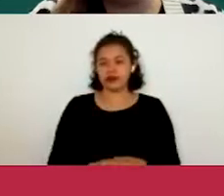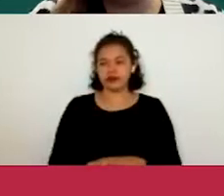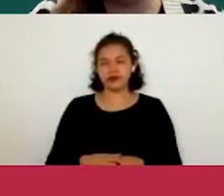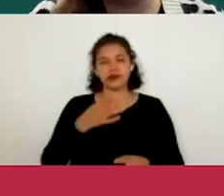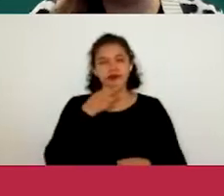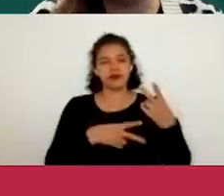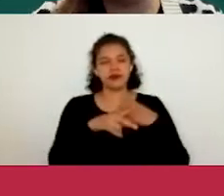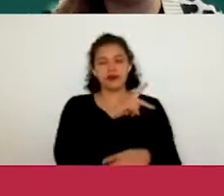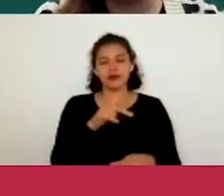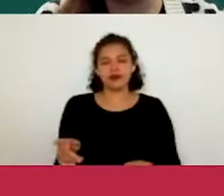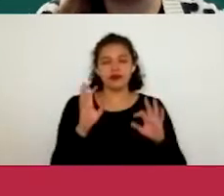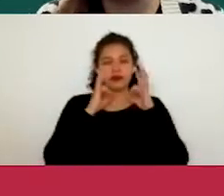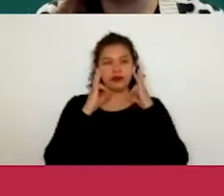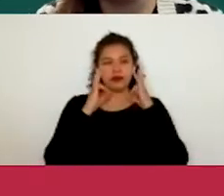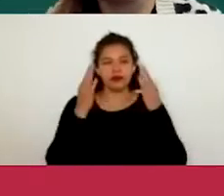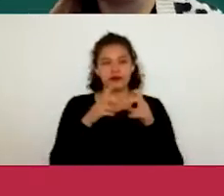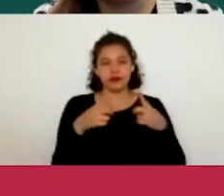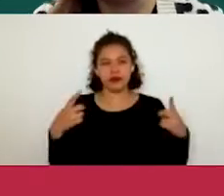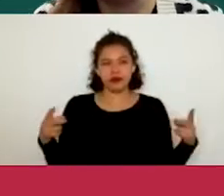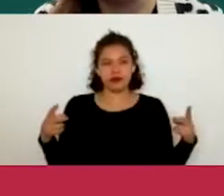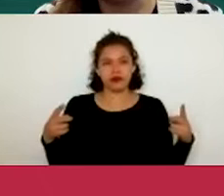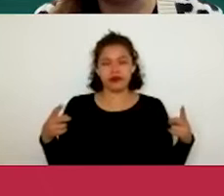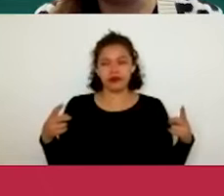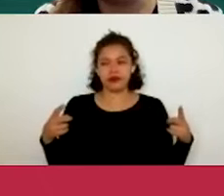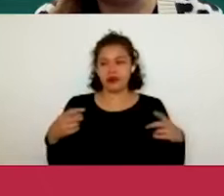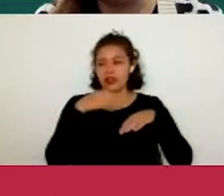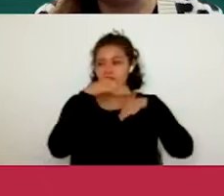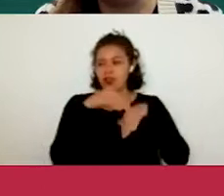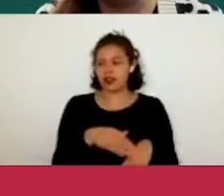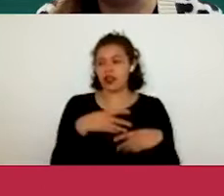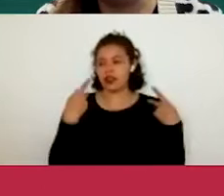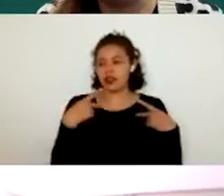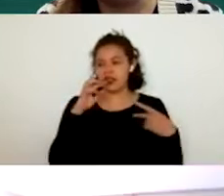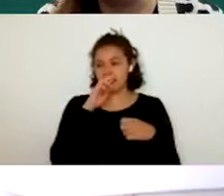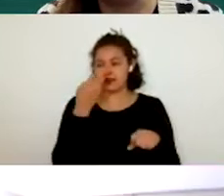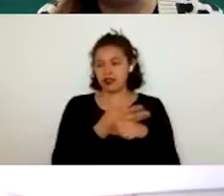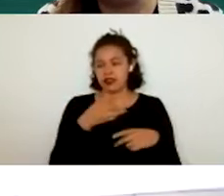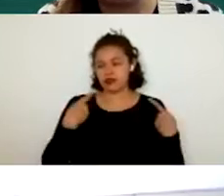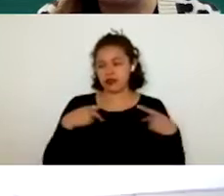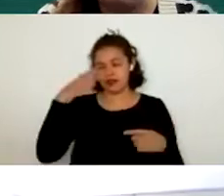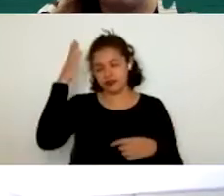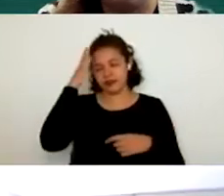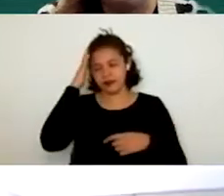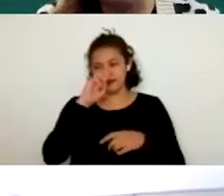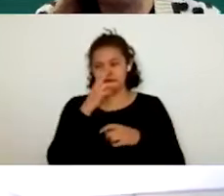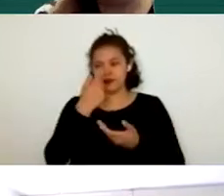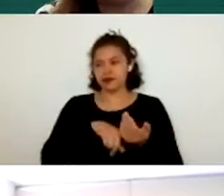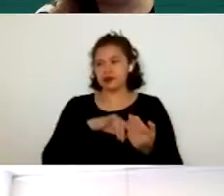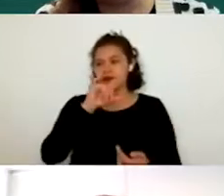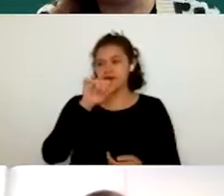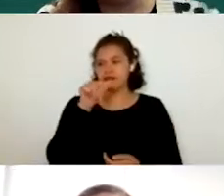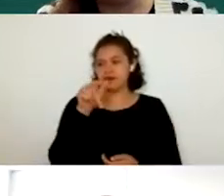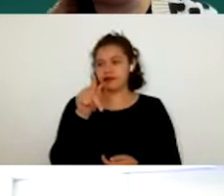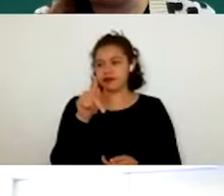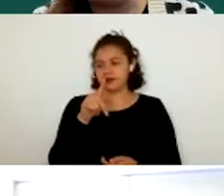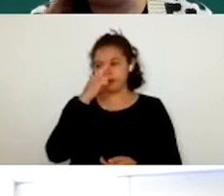Bienvenidas y bienvenidos a la sesión de formación y desarrollo, obligaciones y responsabilidades de los patronatos en una IAP. Para